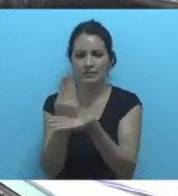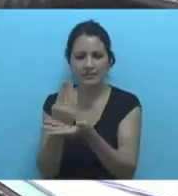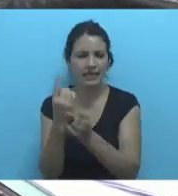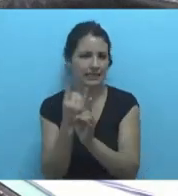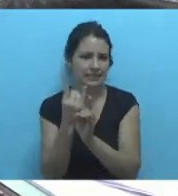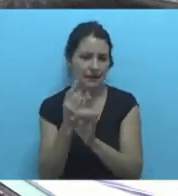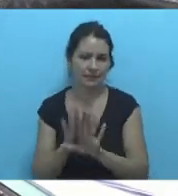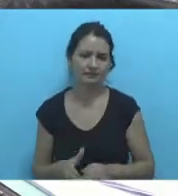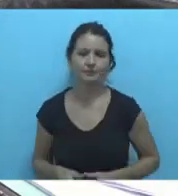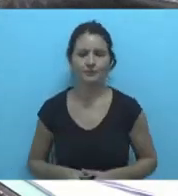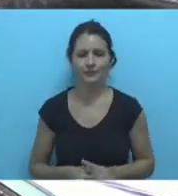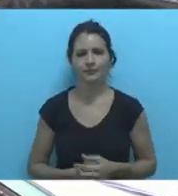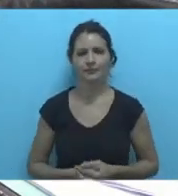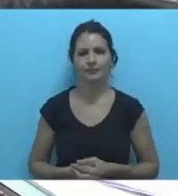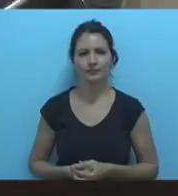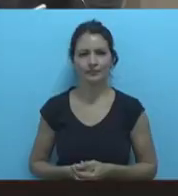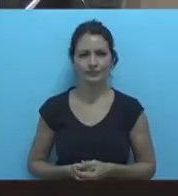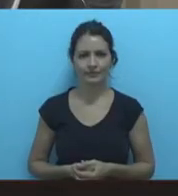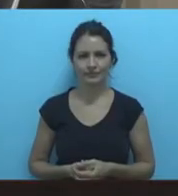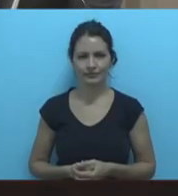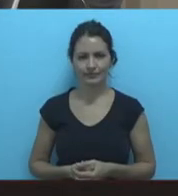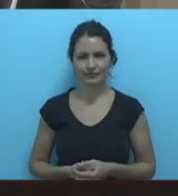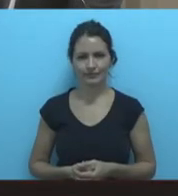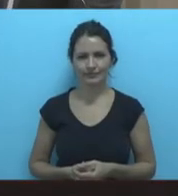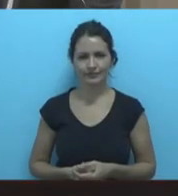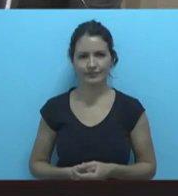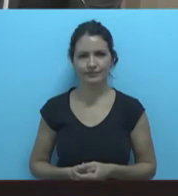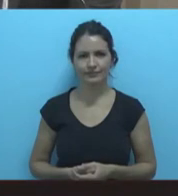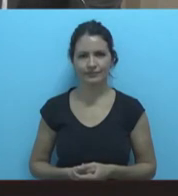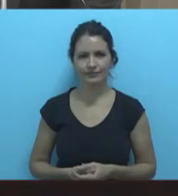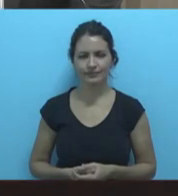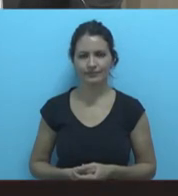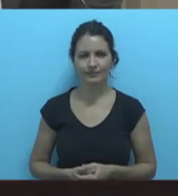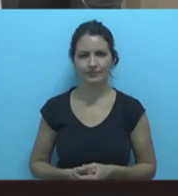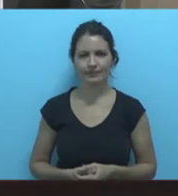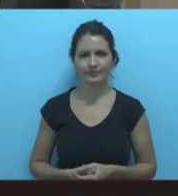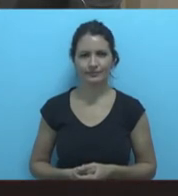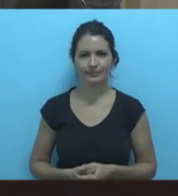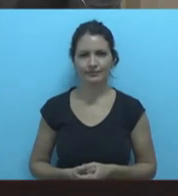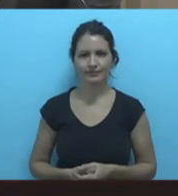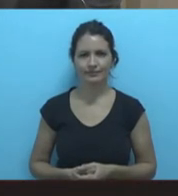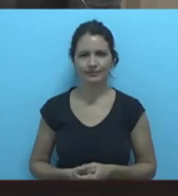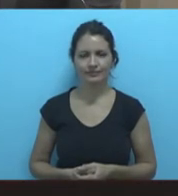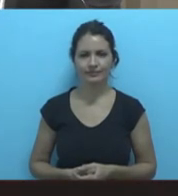dos en este momento. Muchas gracias, diputada. Diputada Mónica Peralta.